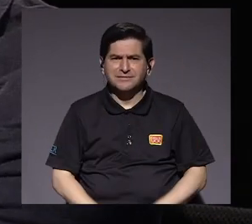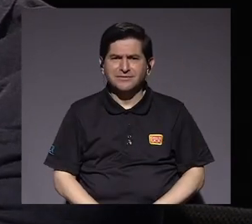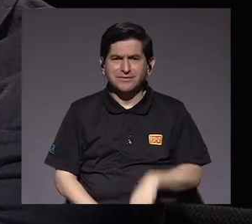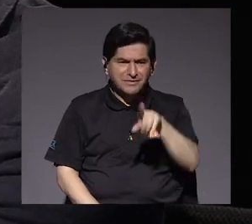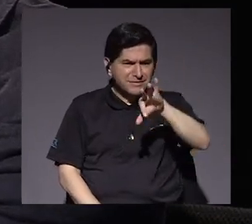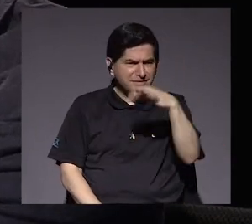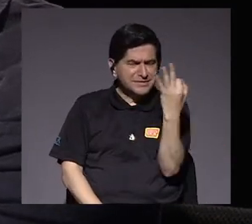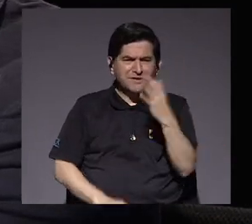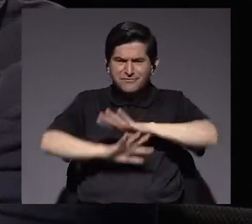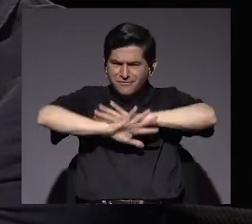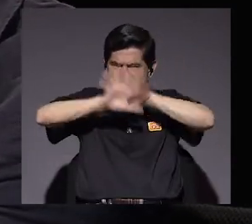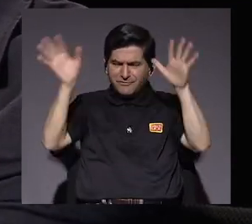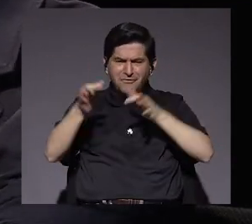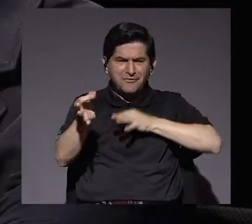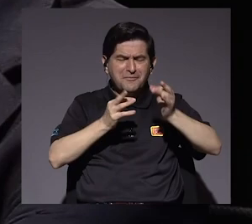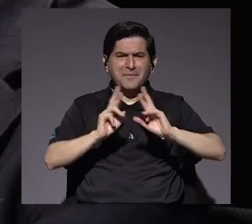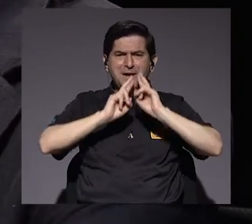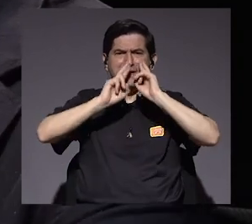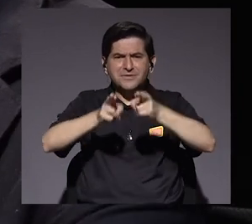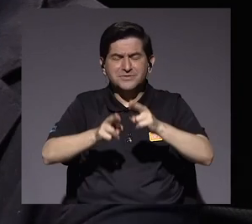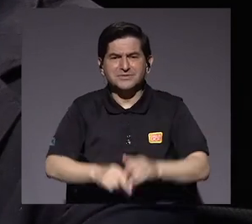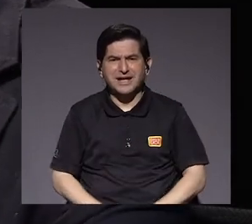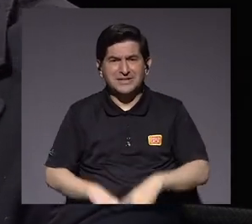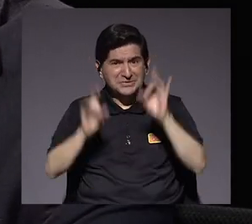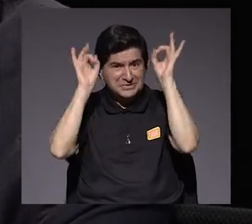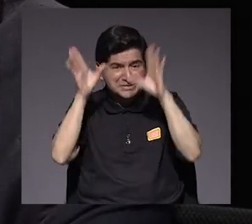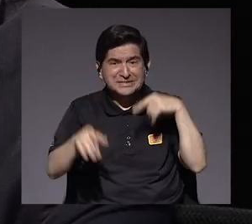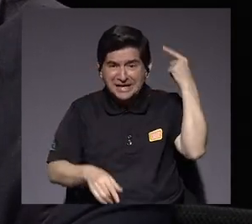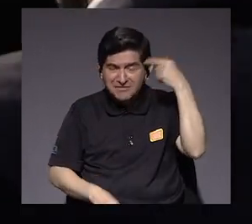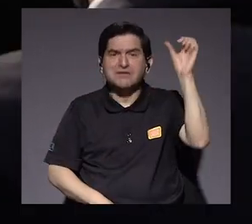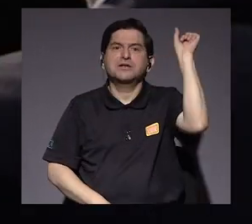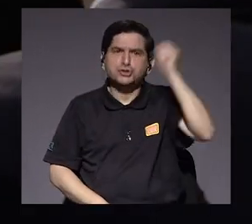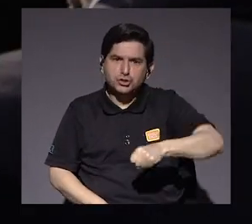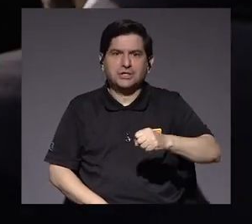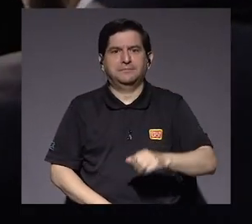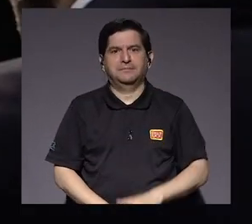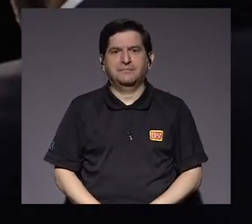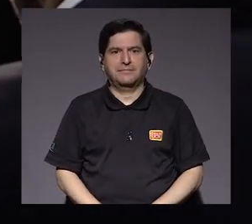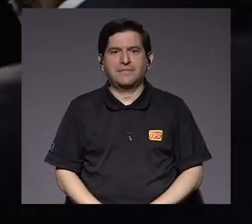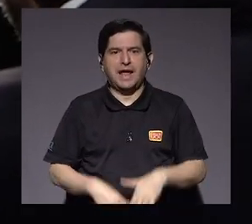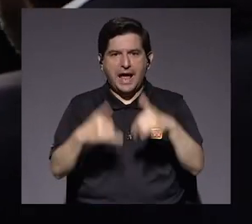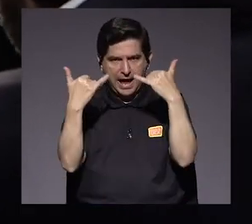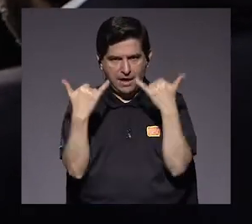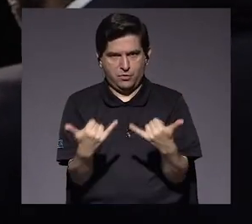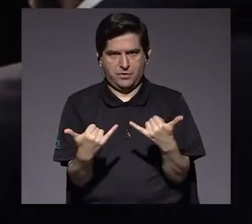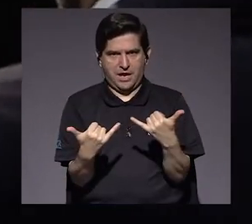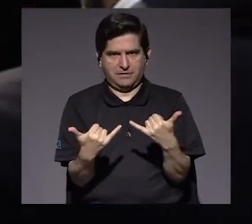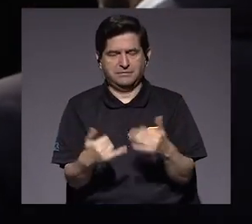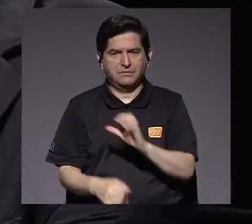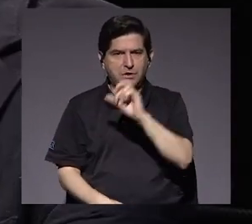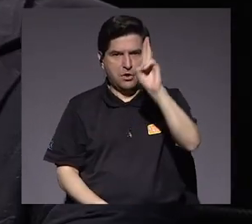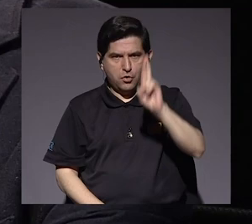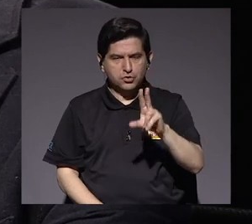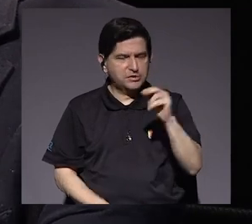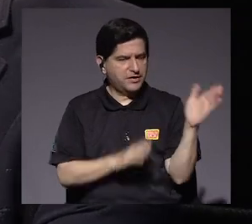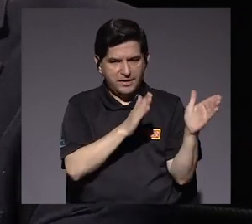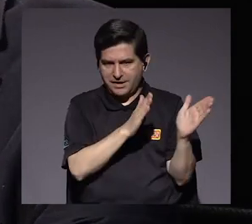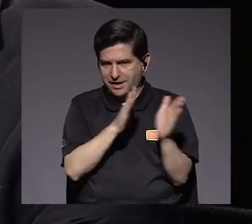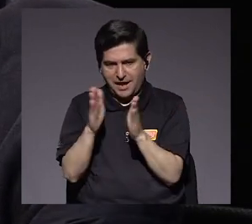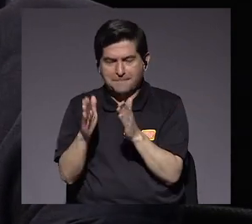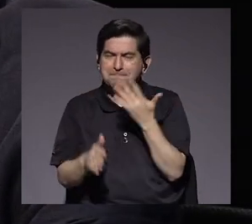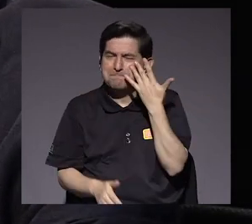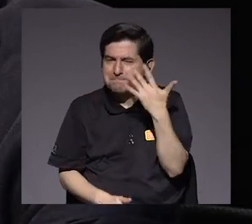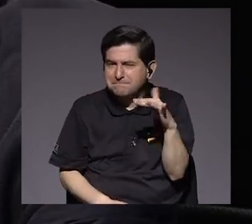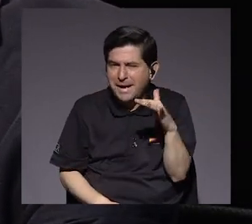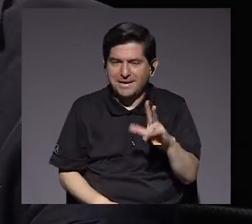correcta? En esa forma en la que la transparencia y la rendición de cuentas... Fatal el gobierno. Fatal. Entonces, ahora bien, Costa Rica